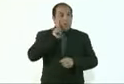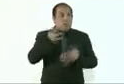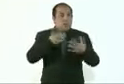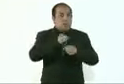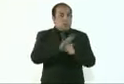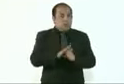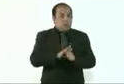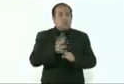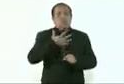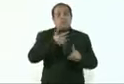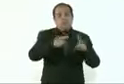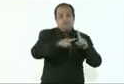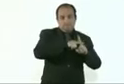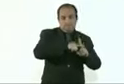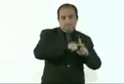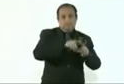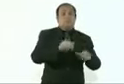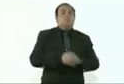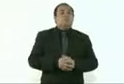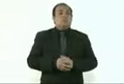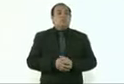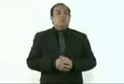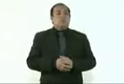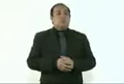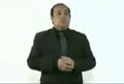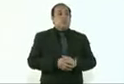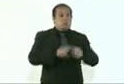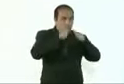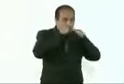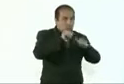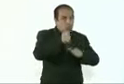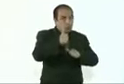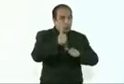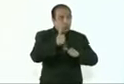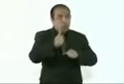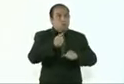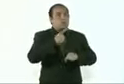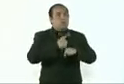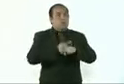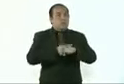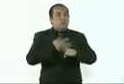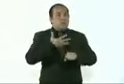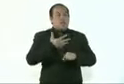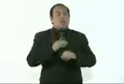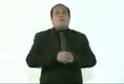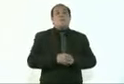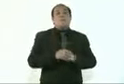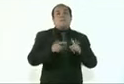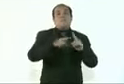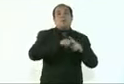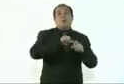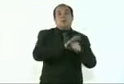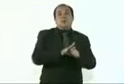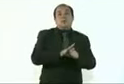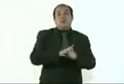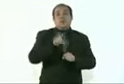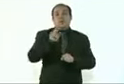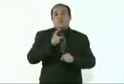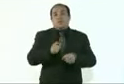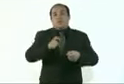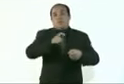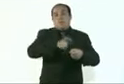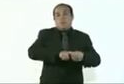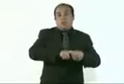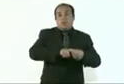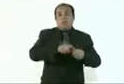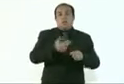resulta positivo de COVID, se está tratando por otra razón, pero resultó positivo a COVID, y entonces contabiliza como si fuera COVID en